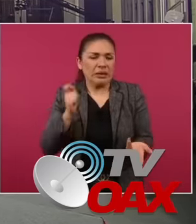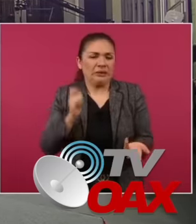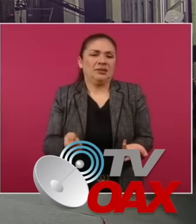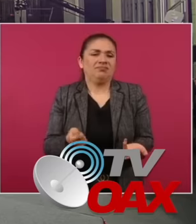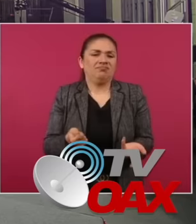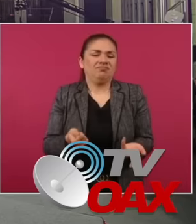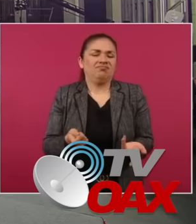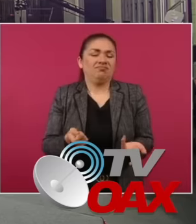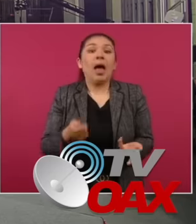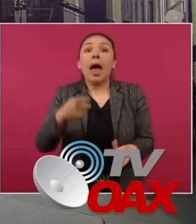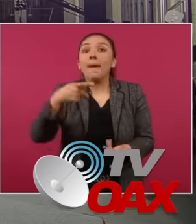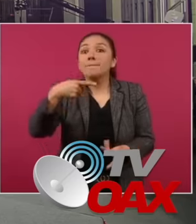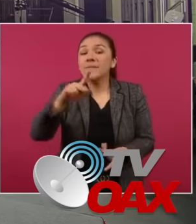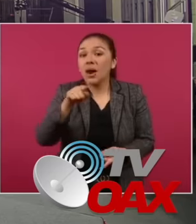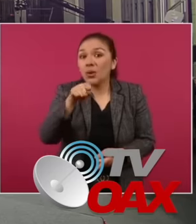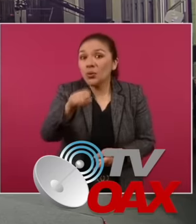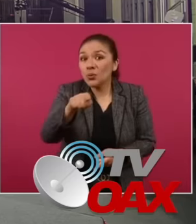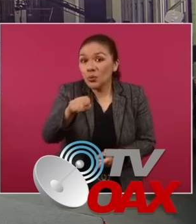Ah, pero tu pregunta,